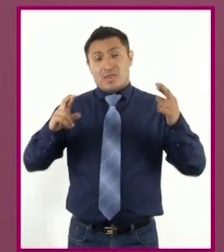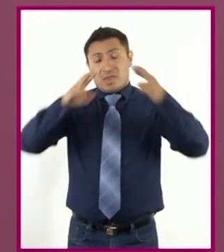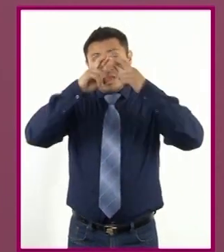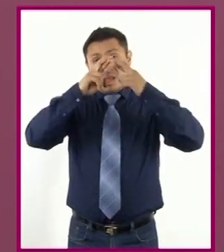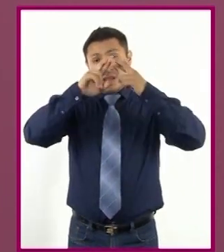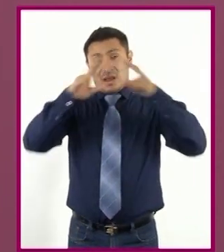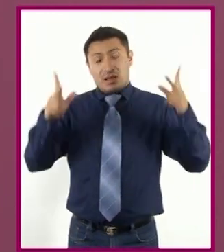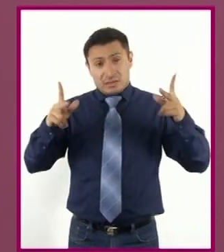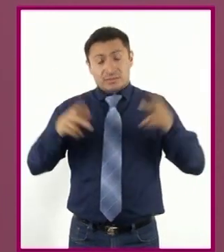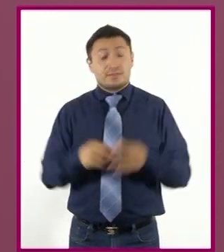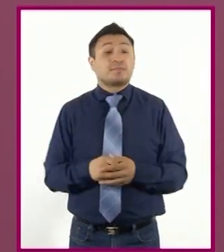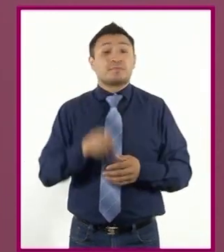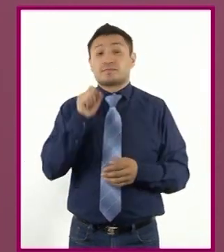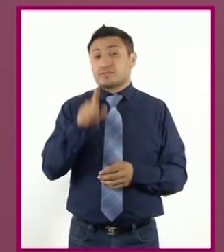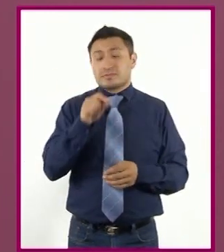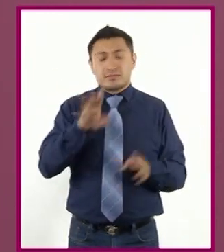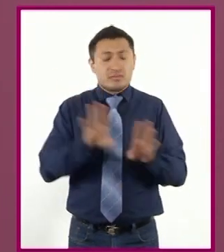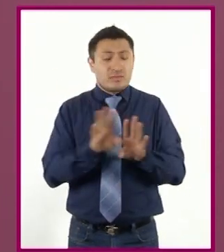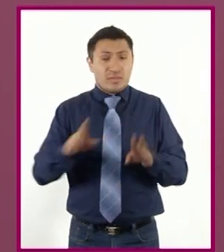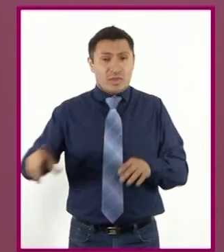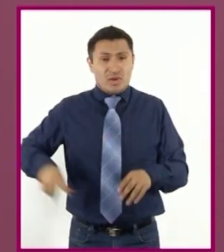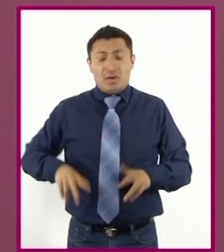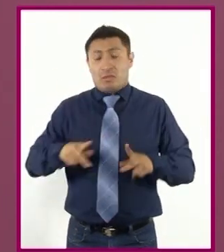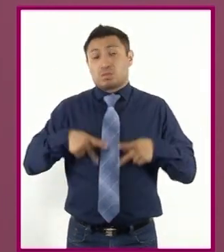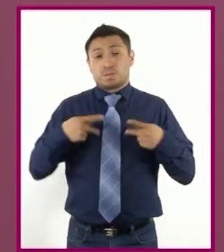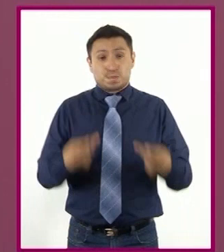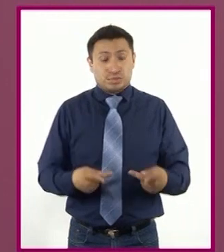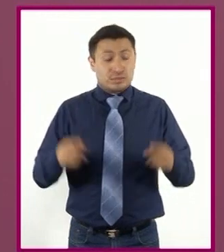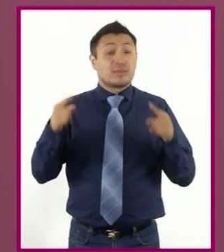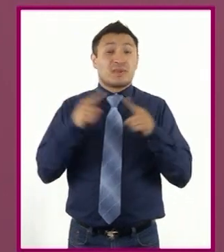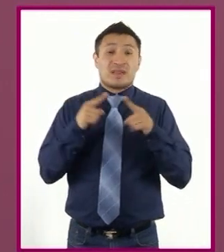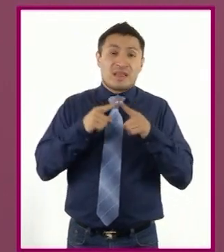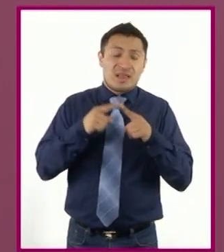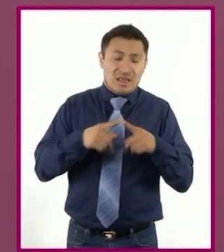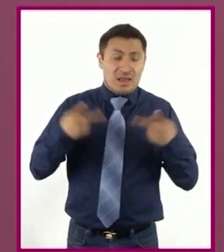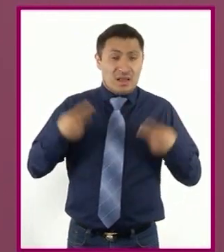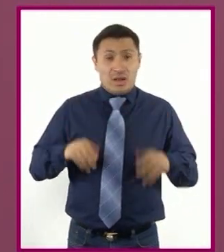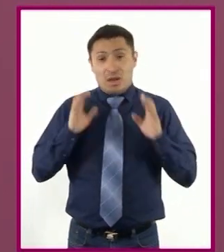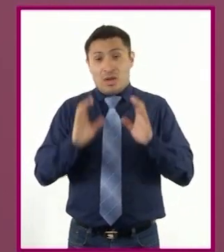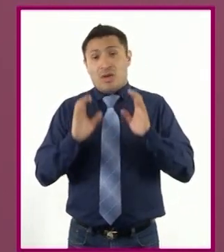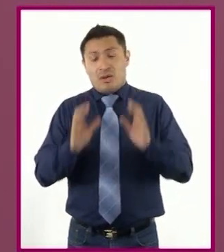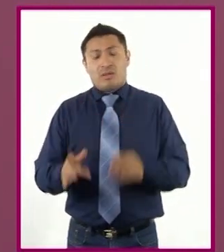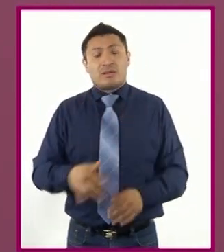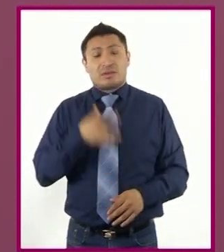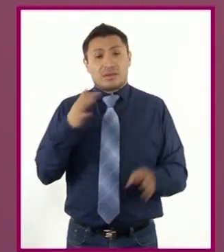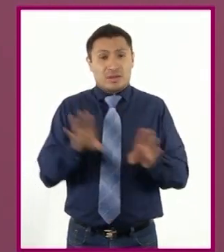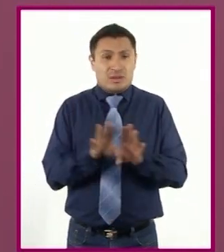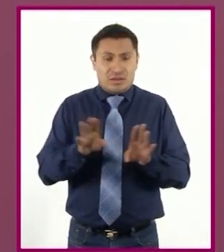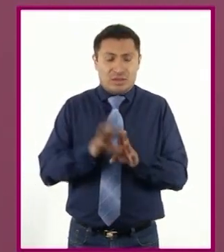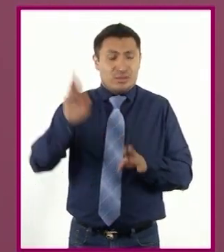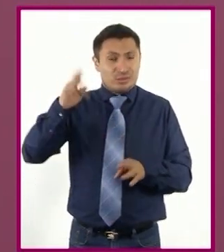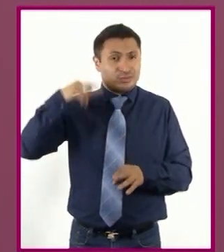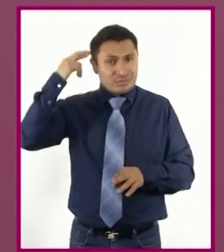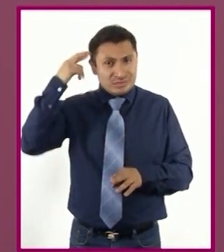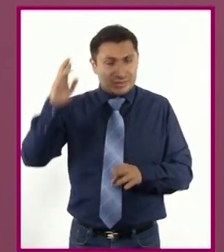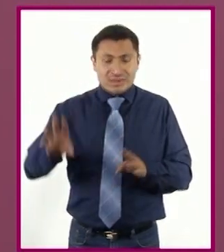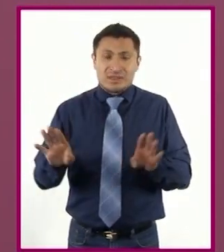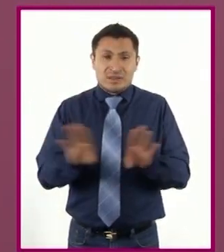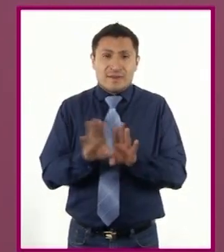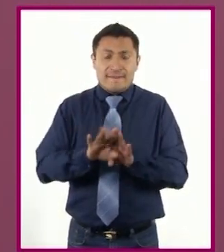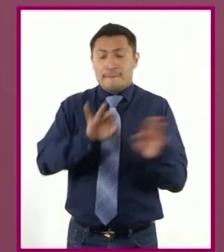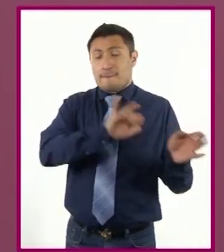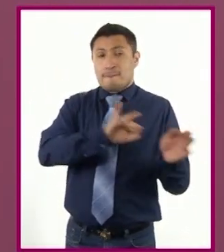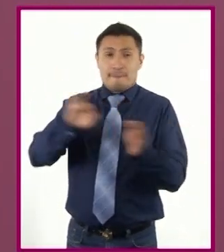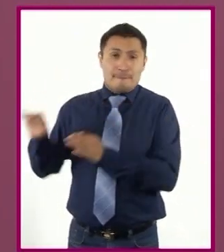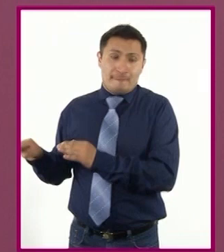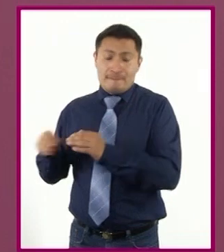se acrecentó el debilitamiento del imperio, pues la Iglesia y los conservadores sintieron que el emperador los había hecho a un